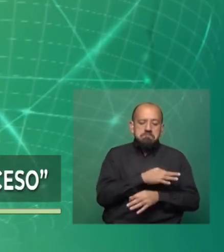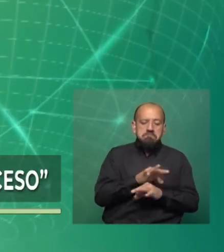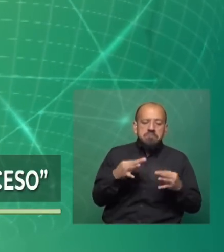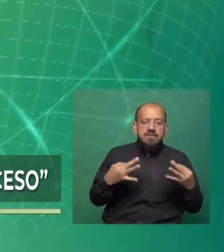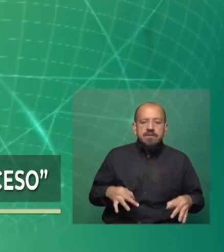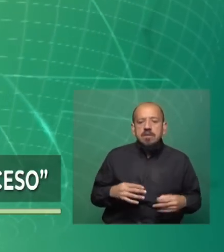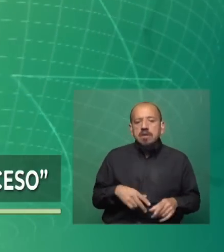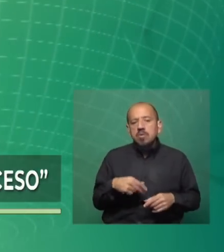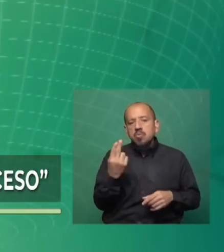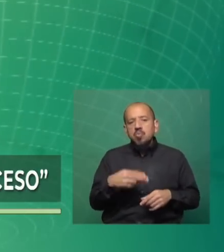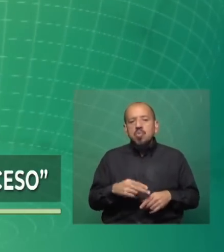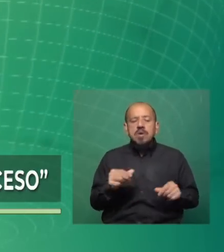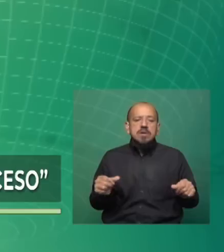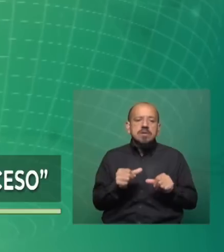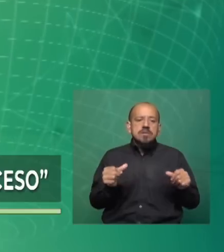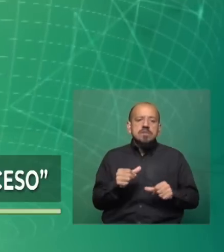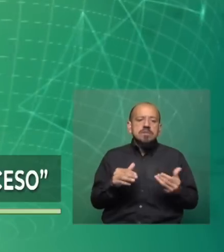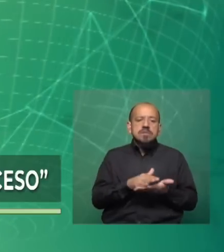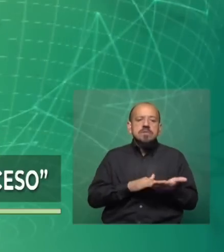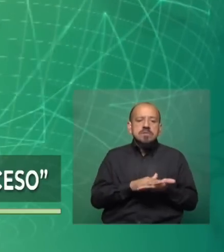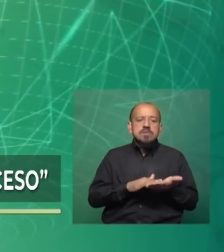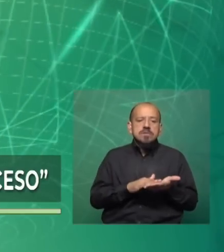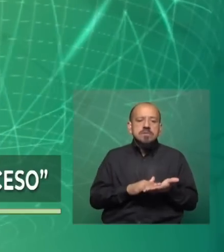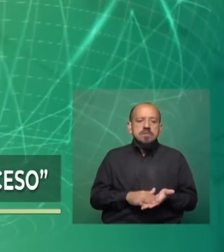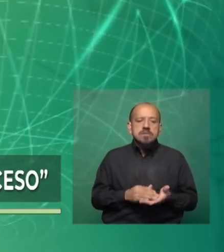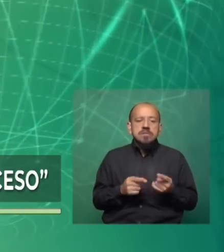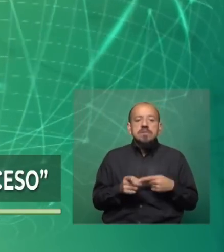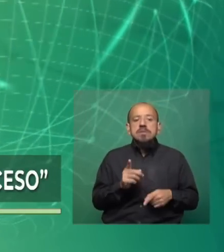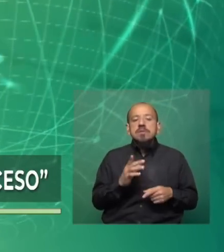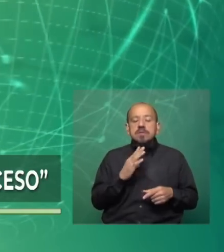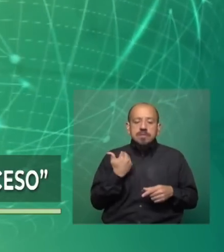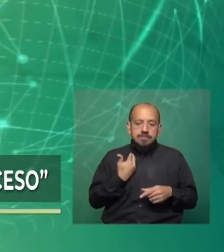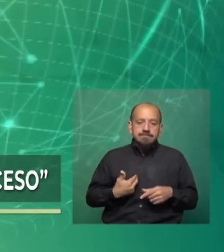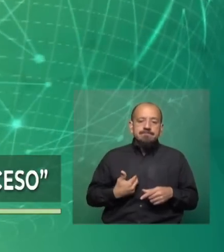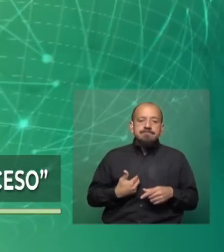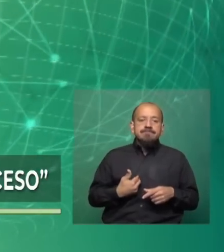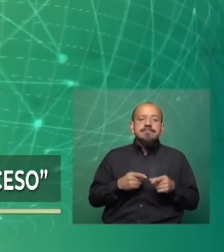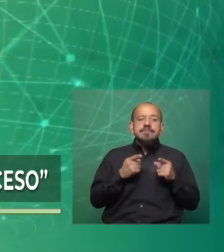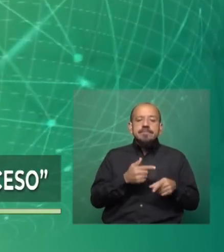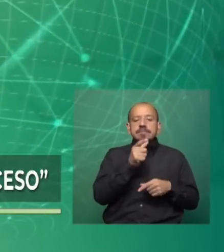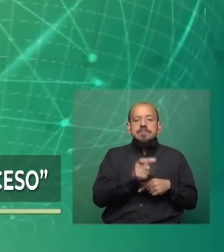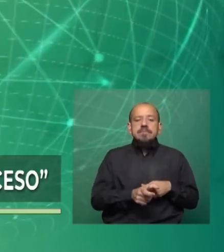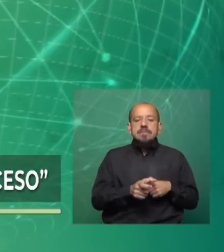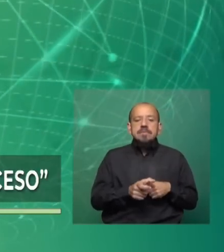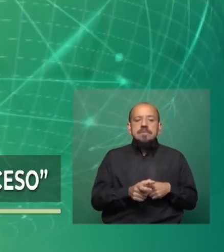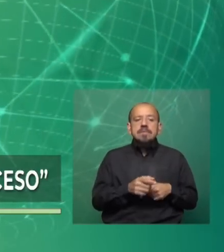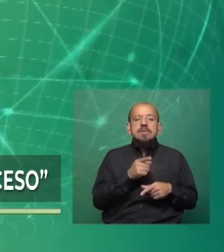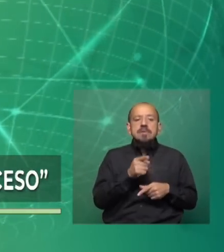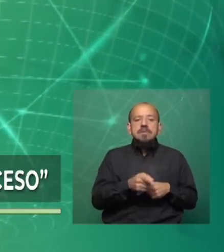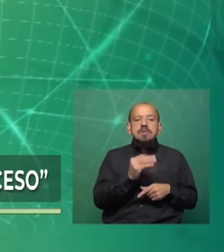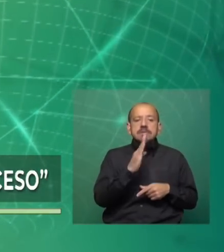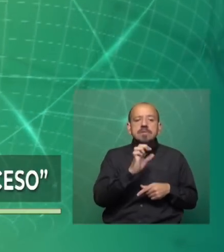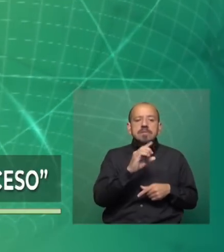personas que nunca cometerían un tipo ningún tipo de delito pero lamentablemente esta persona lo hacía es un